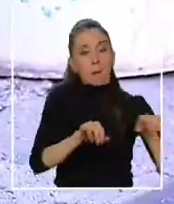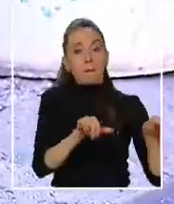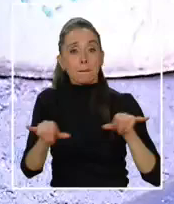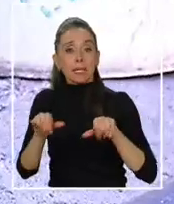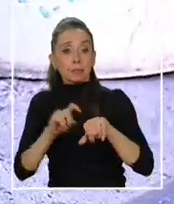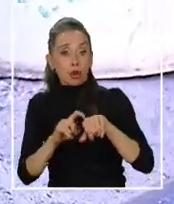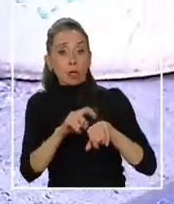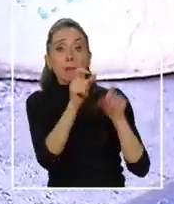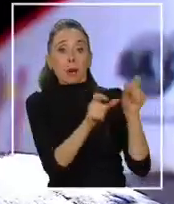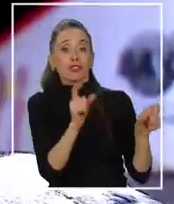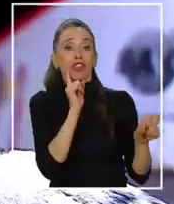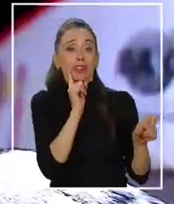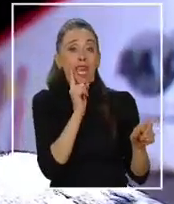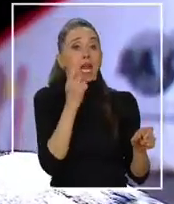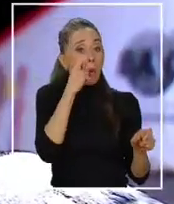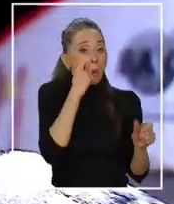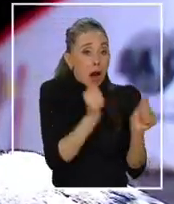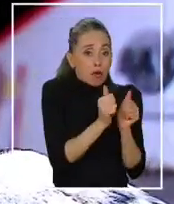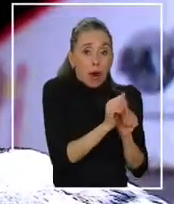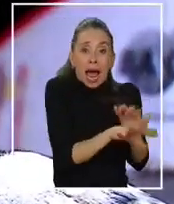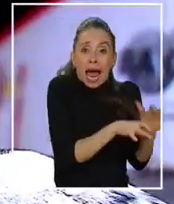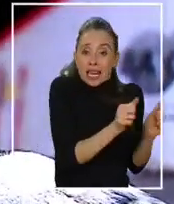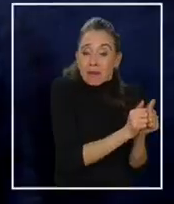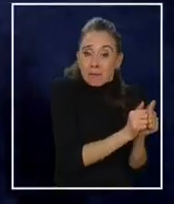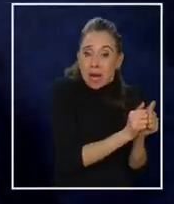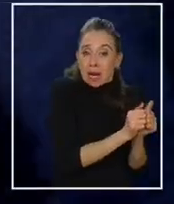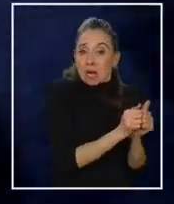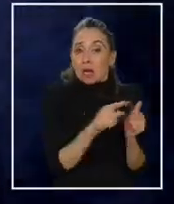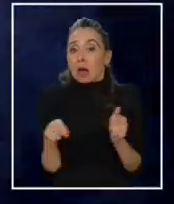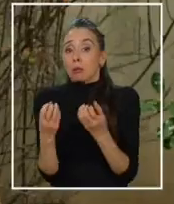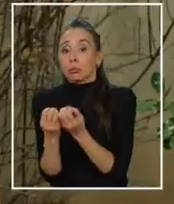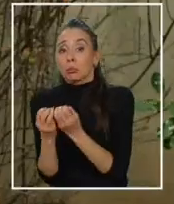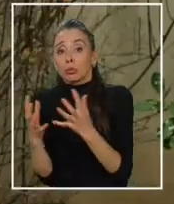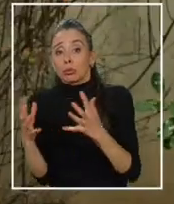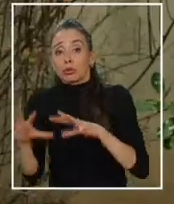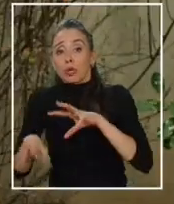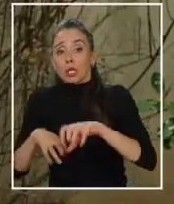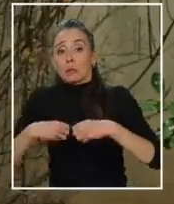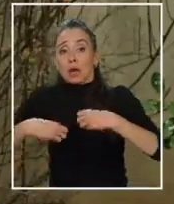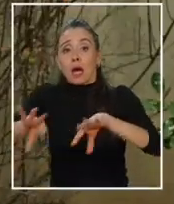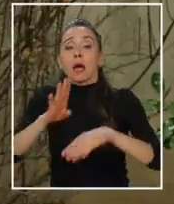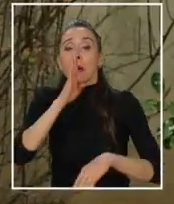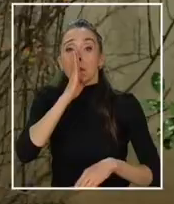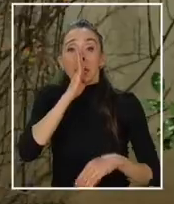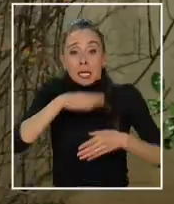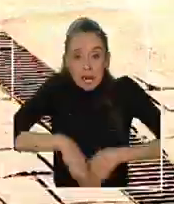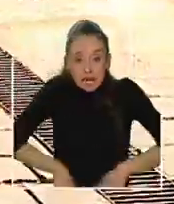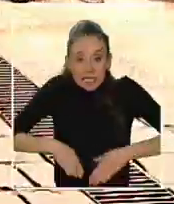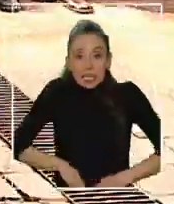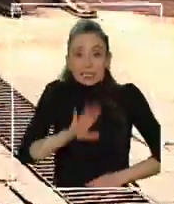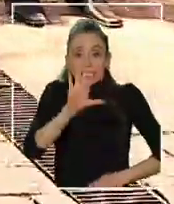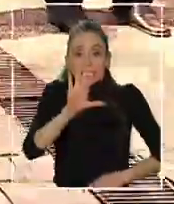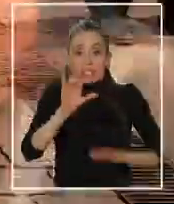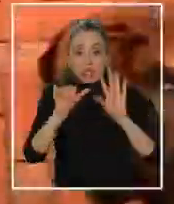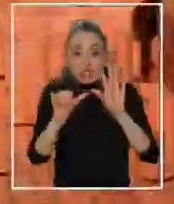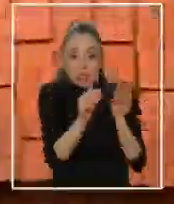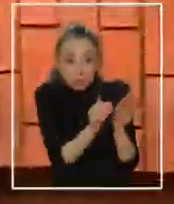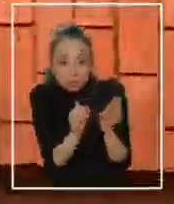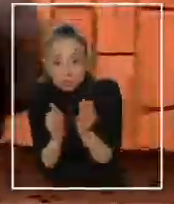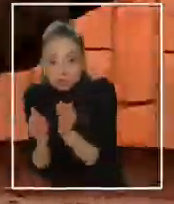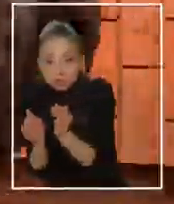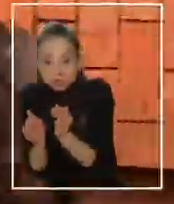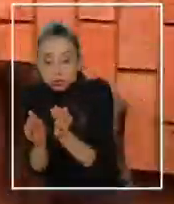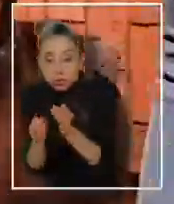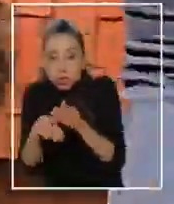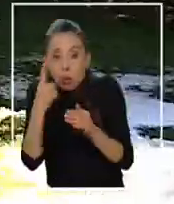tiempo una gran parte de esta cantidad termina quedando a la deriva. Una perra puede tener fácilmente 5 o 6